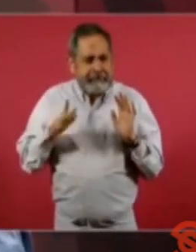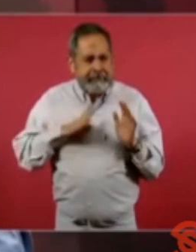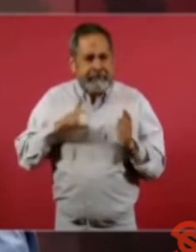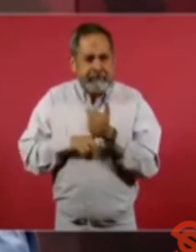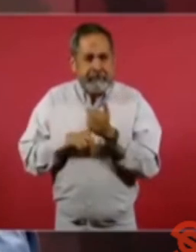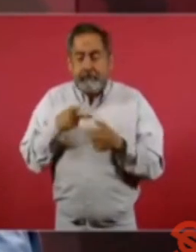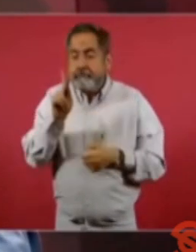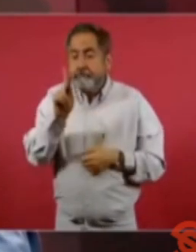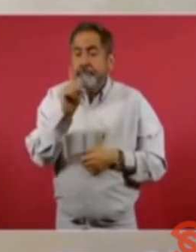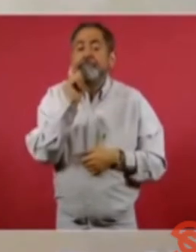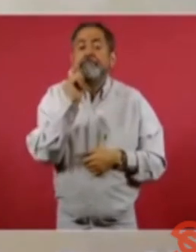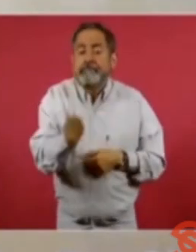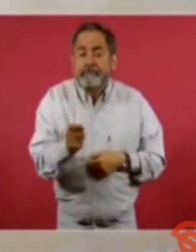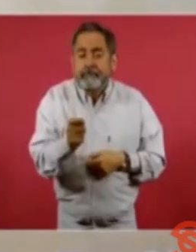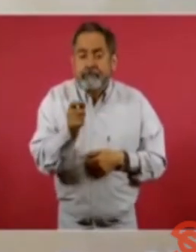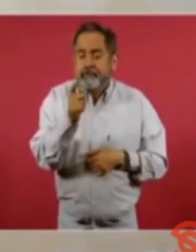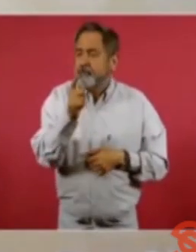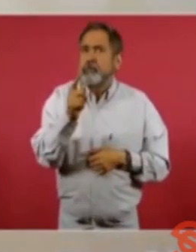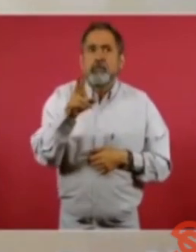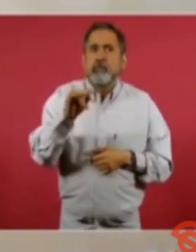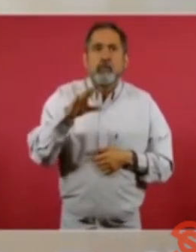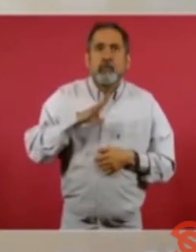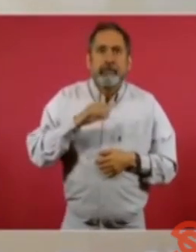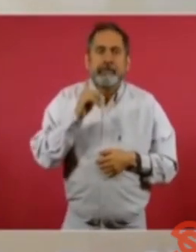pero no tenemos,